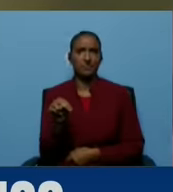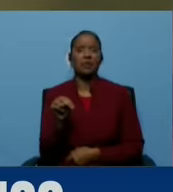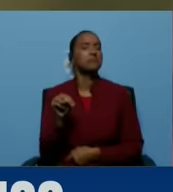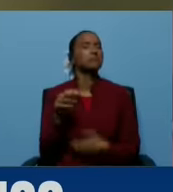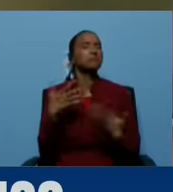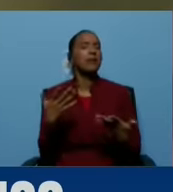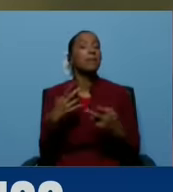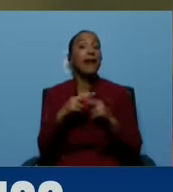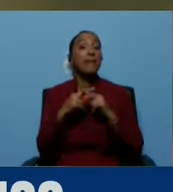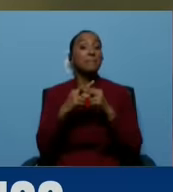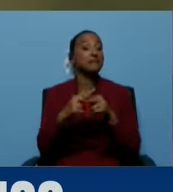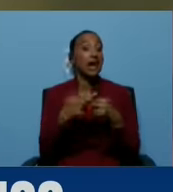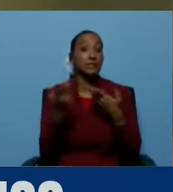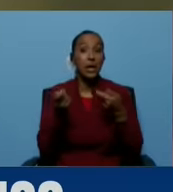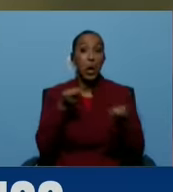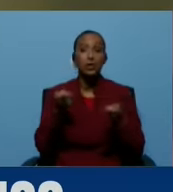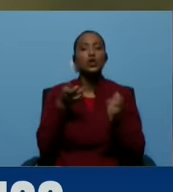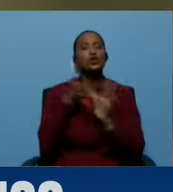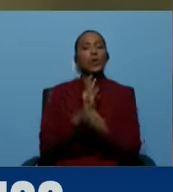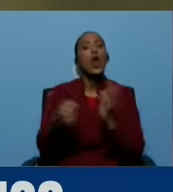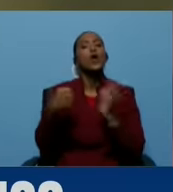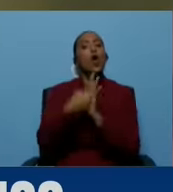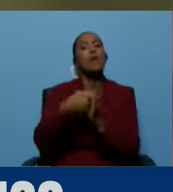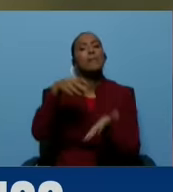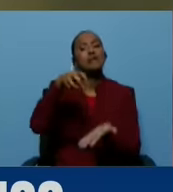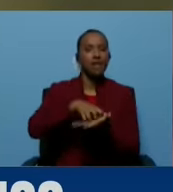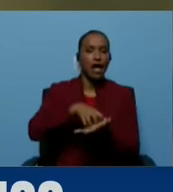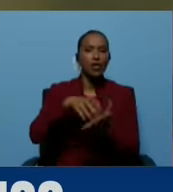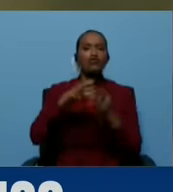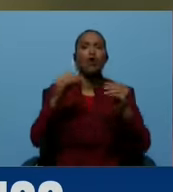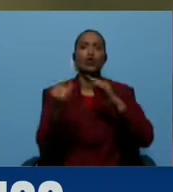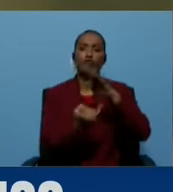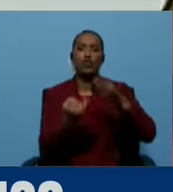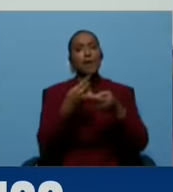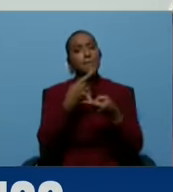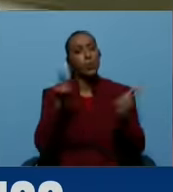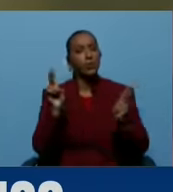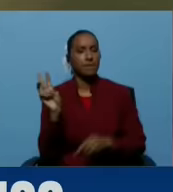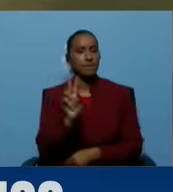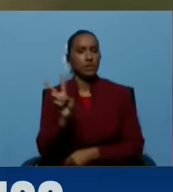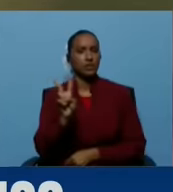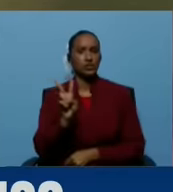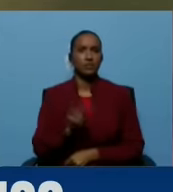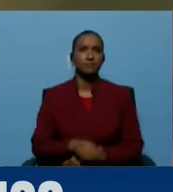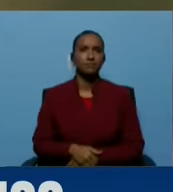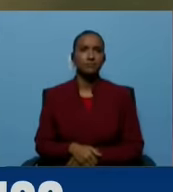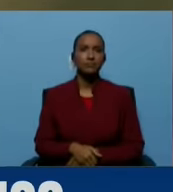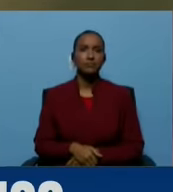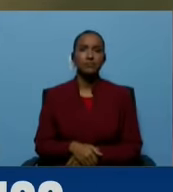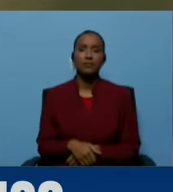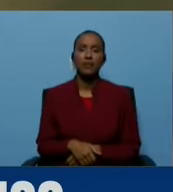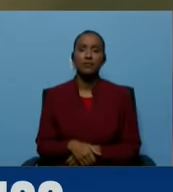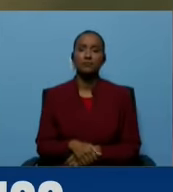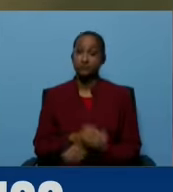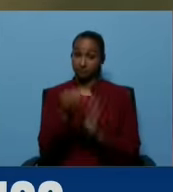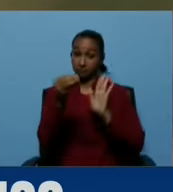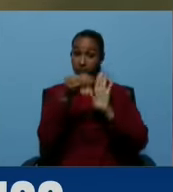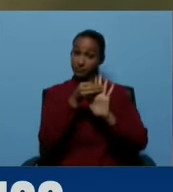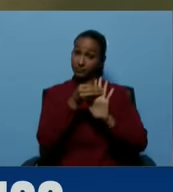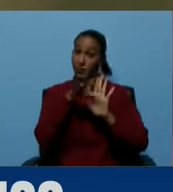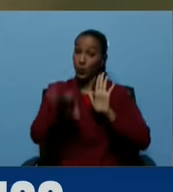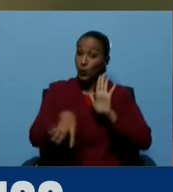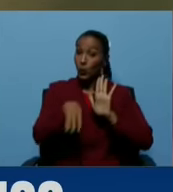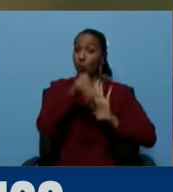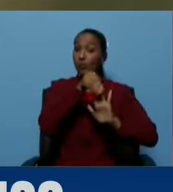golpe contra los poderes públicos en Venezuela, donde están las siguientes inconsistencias.